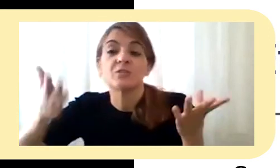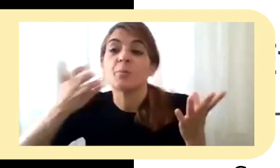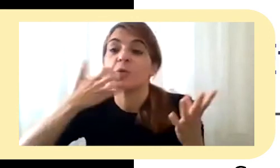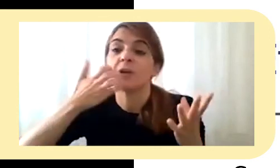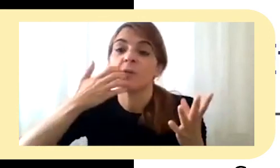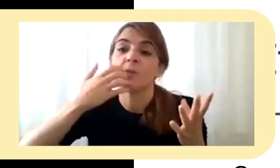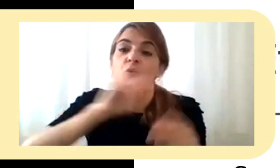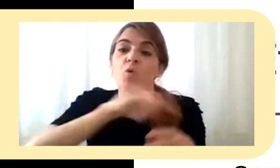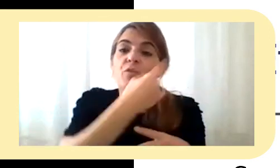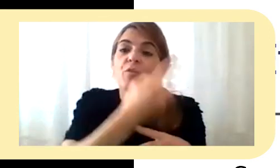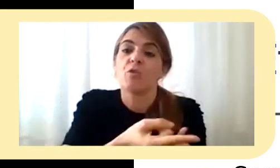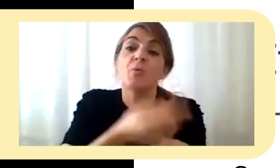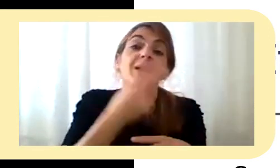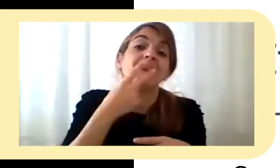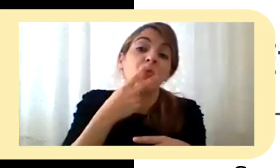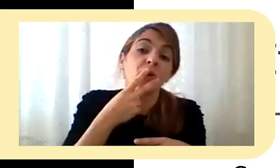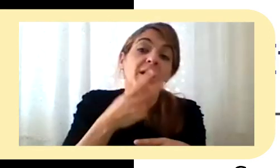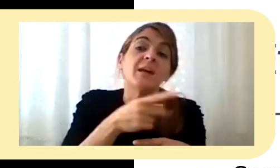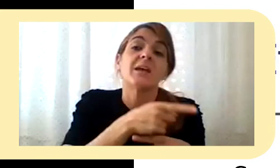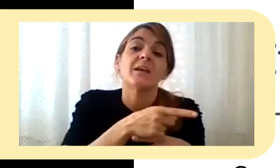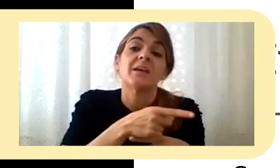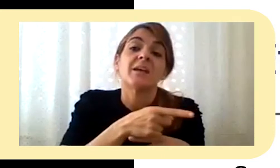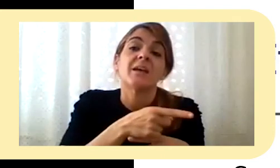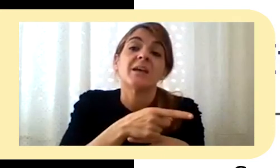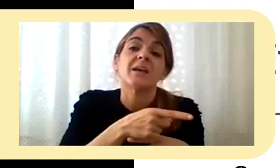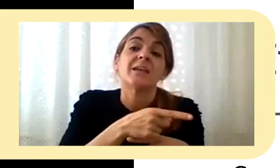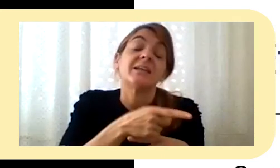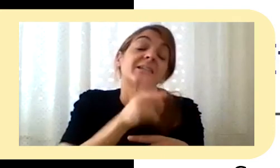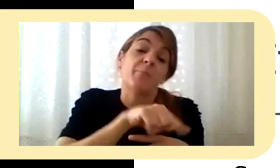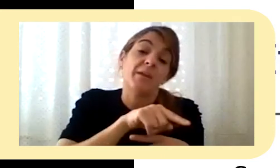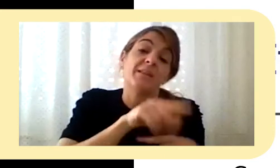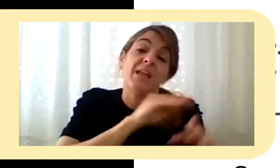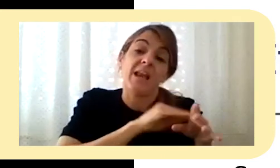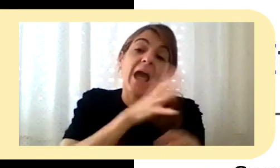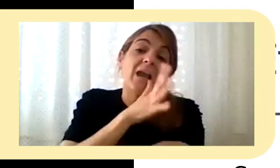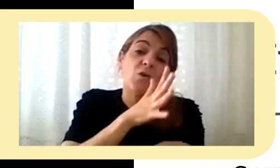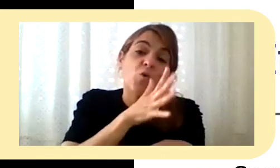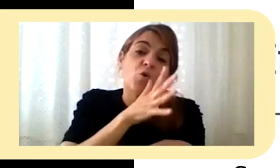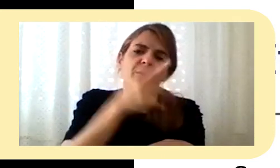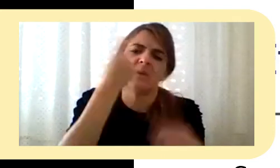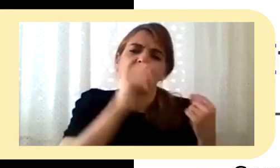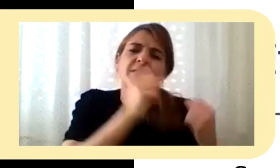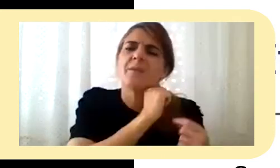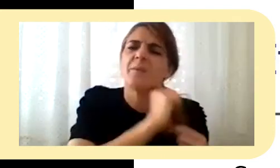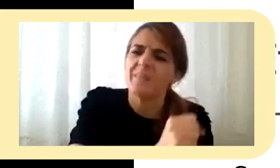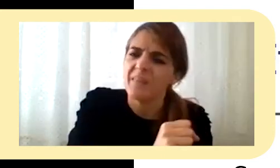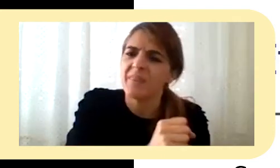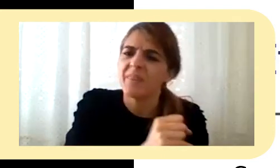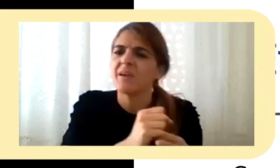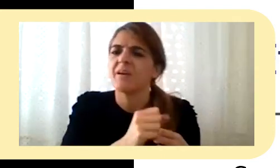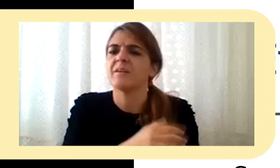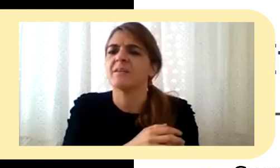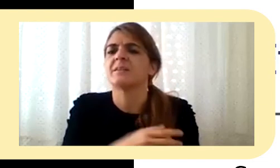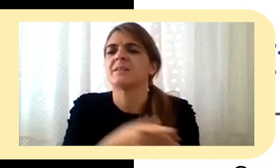tabaco en la mujer le produce osteoporosis, y la corrección social, la dependencia de la mirada del otro, cómo ha de ser